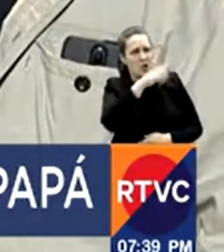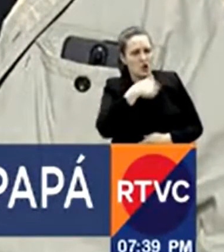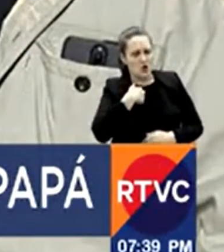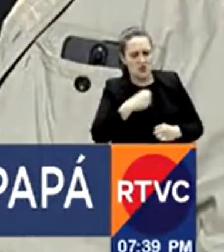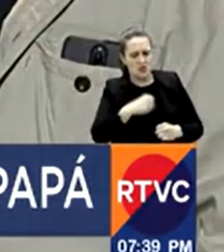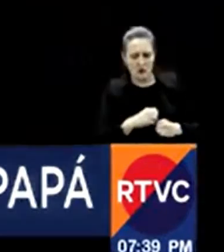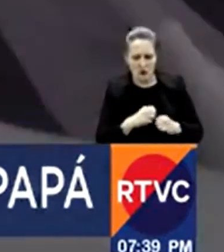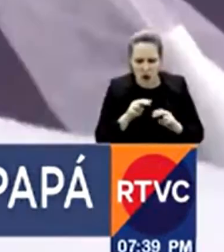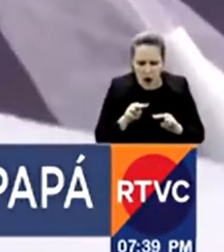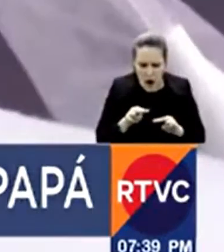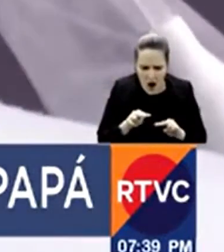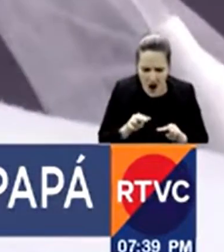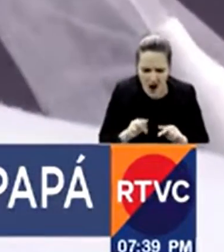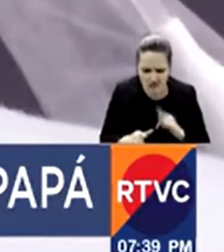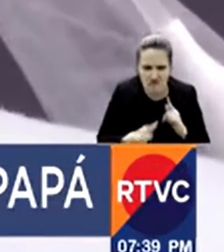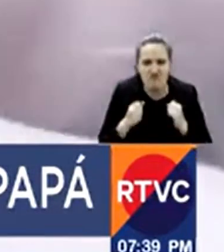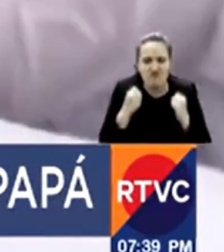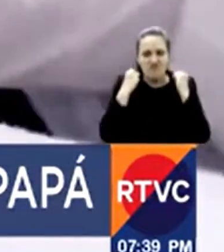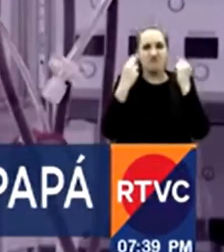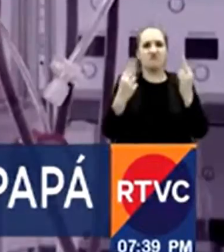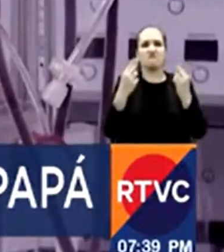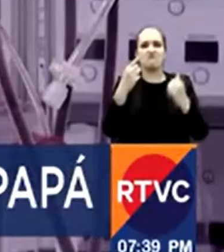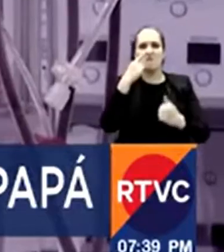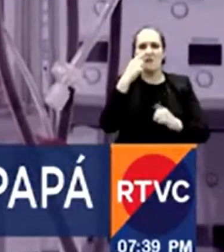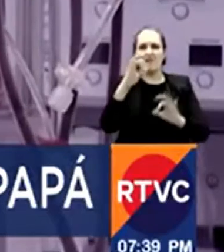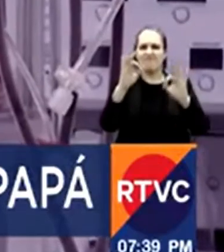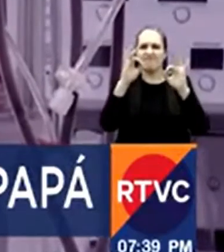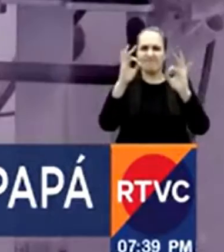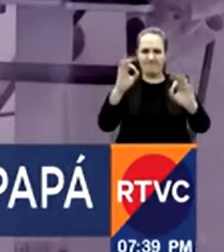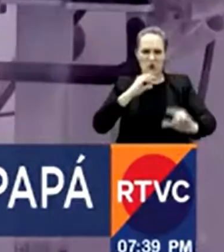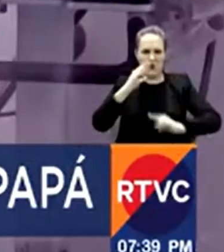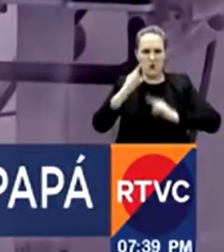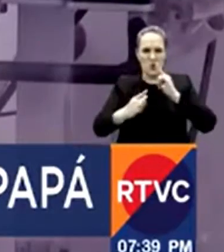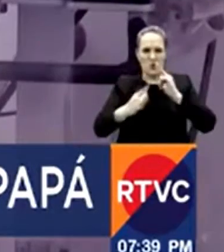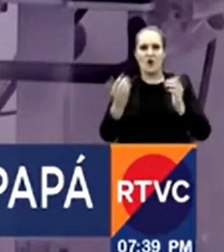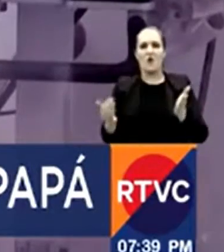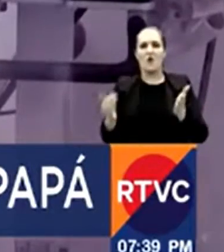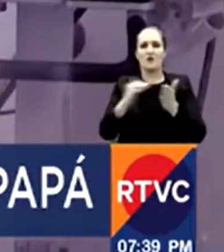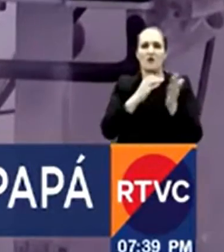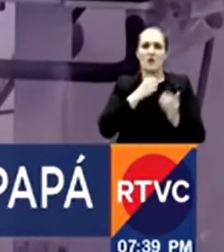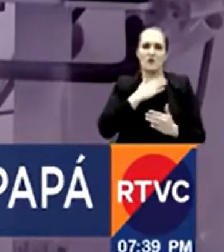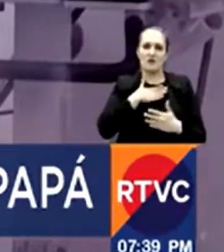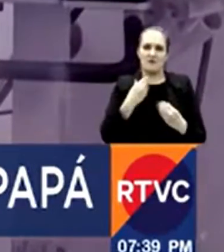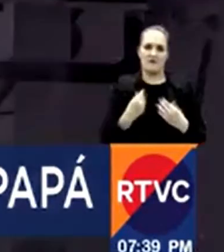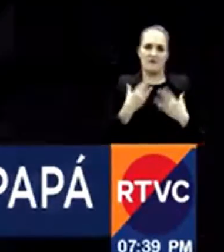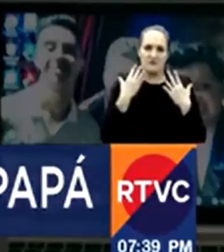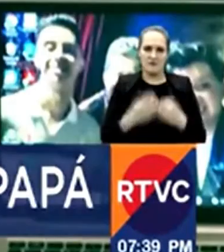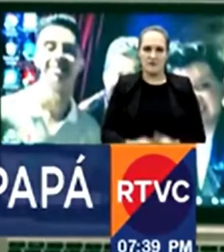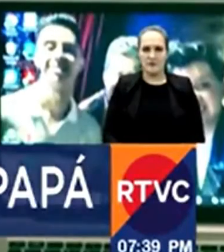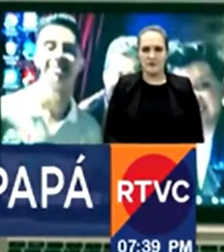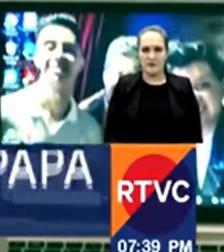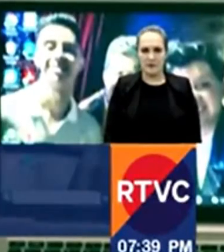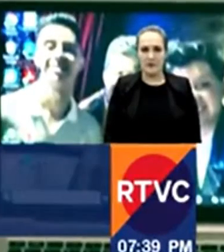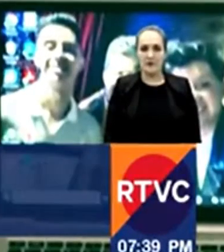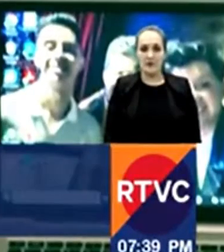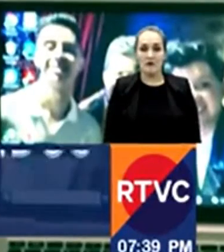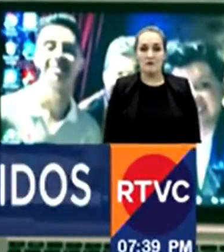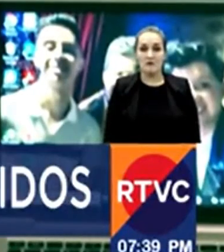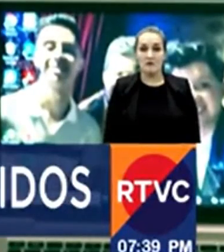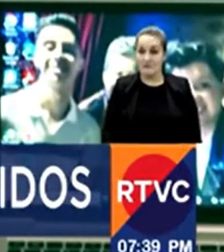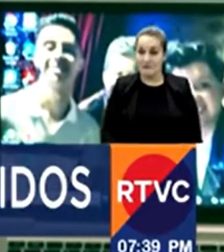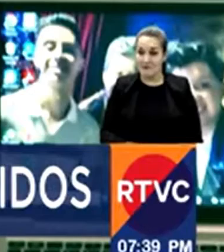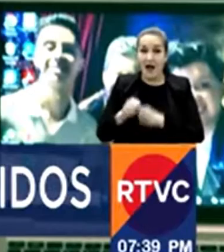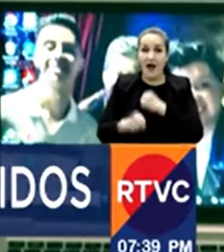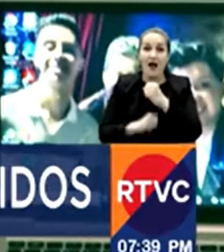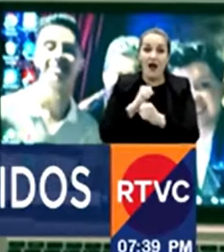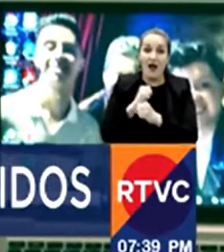y logró vencer la dura batalla en la unidad de cuidados intensivos para tener una nueva oportunidad de vida. Ha sido un año, un poquito